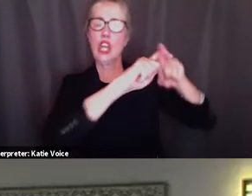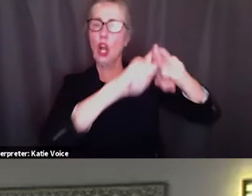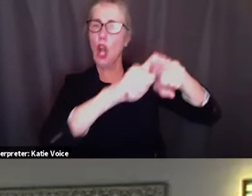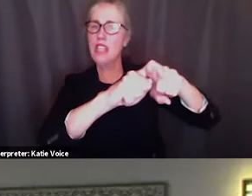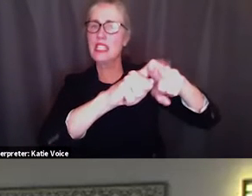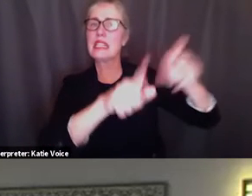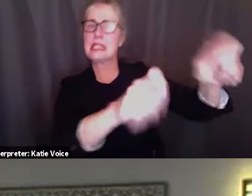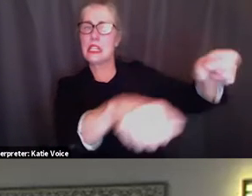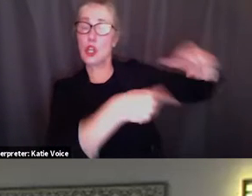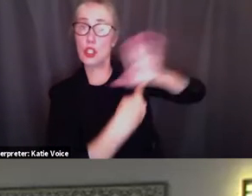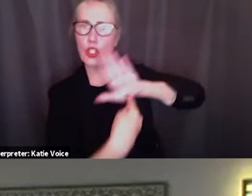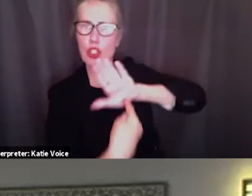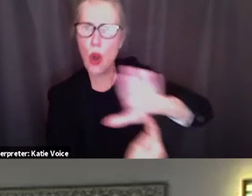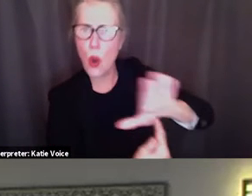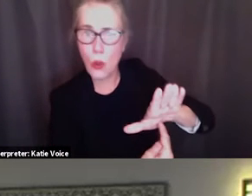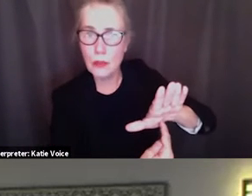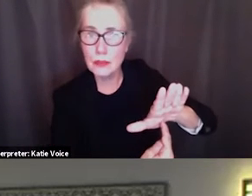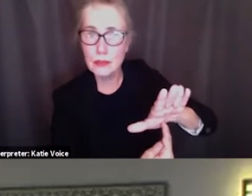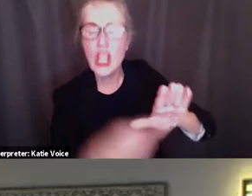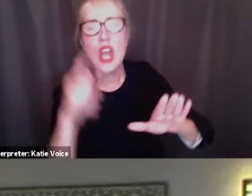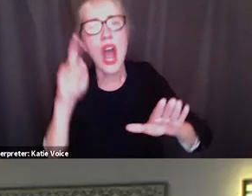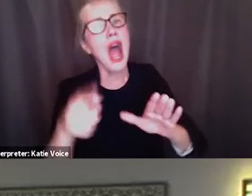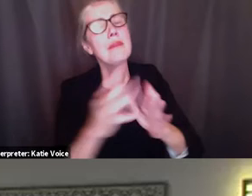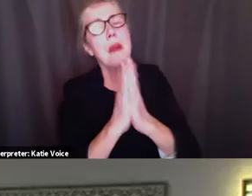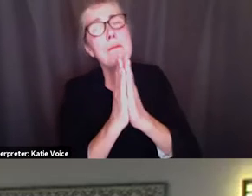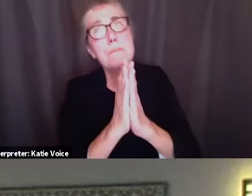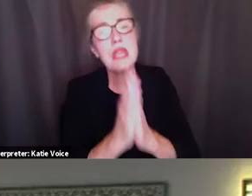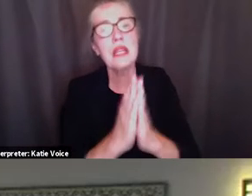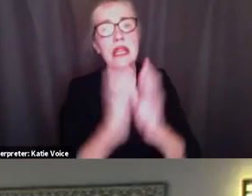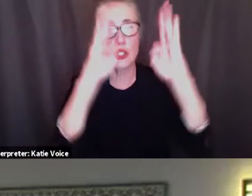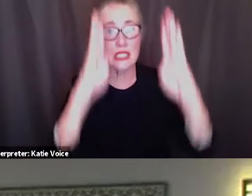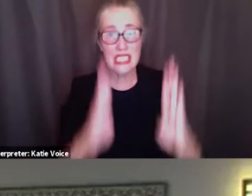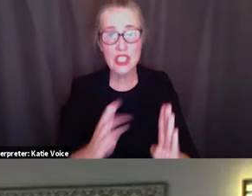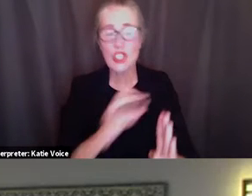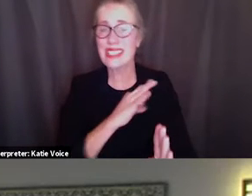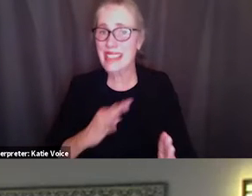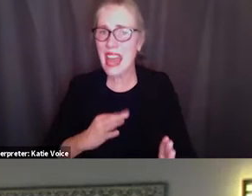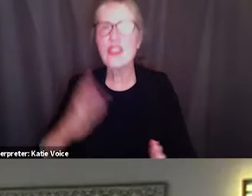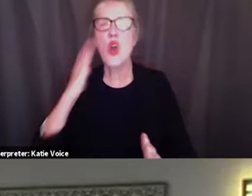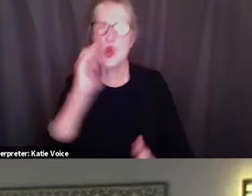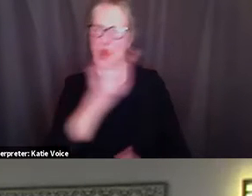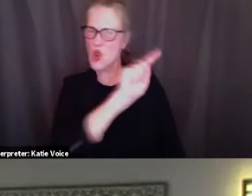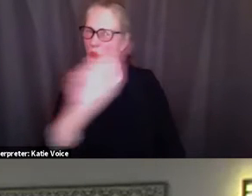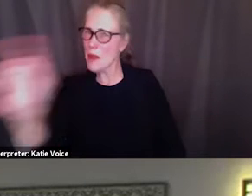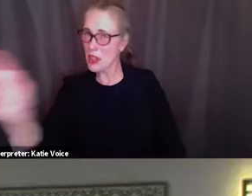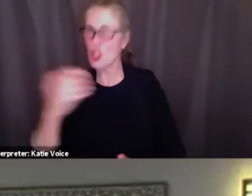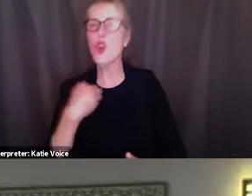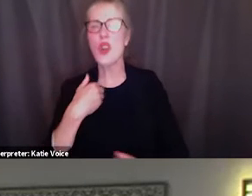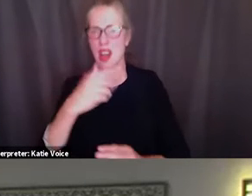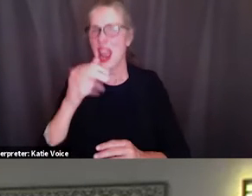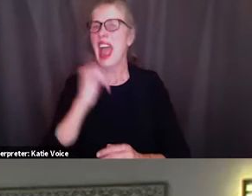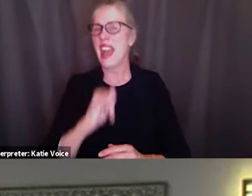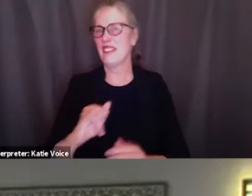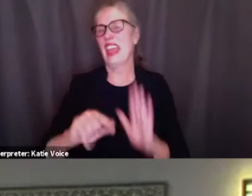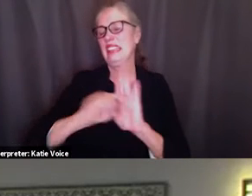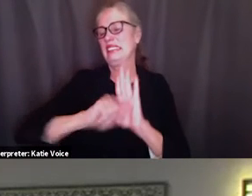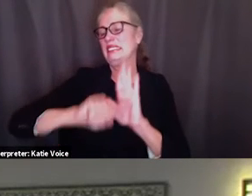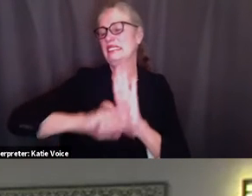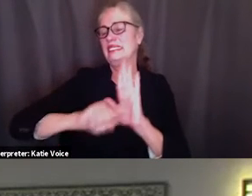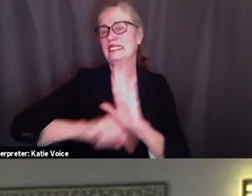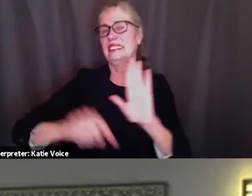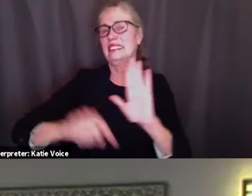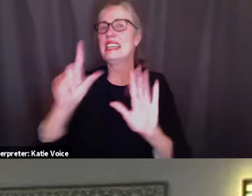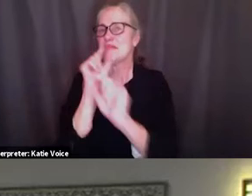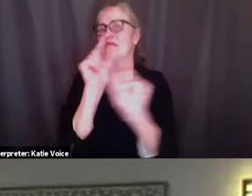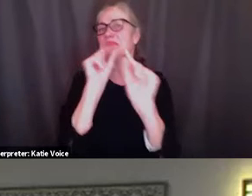escondiendo. Y yo estoy apelando a los maestros, al personal, a estudiantes y familias que conocen esas cosas.